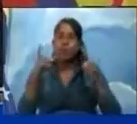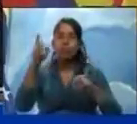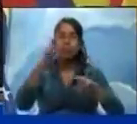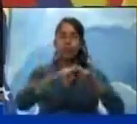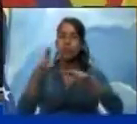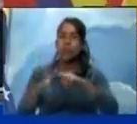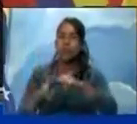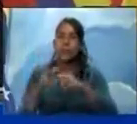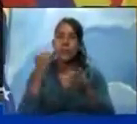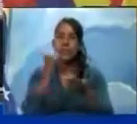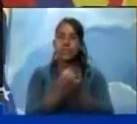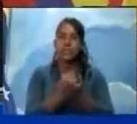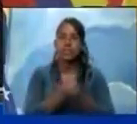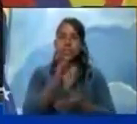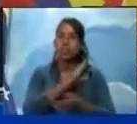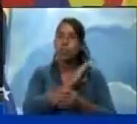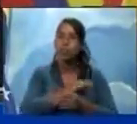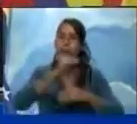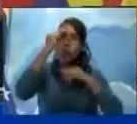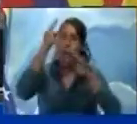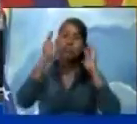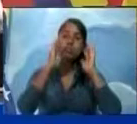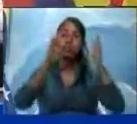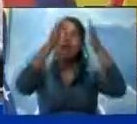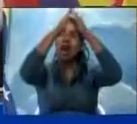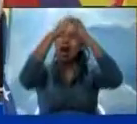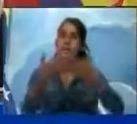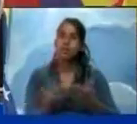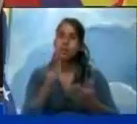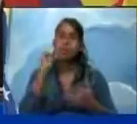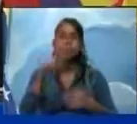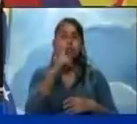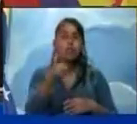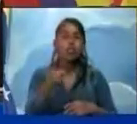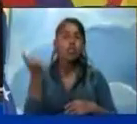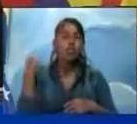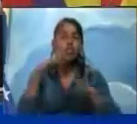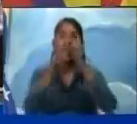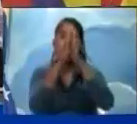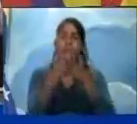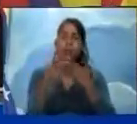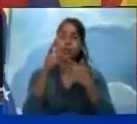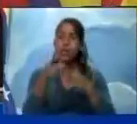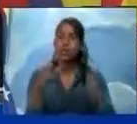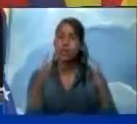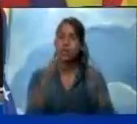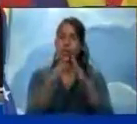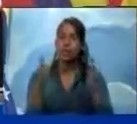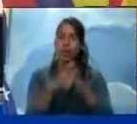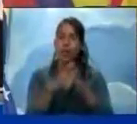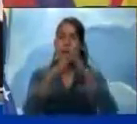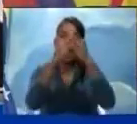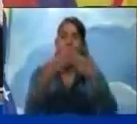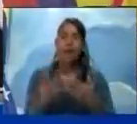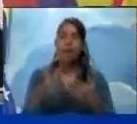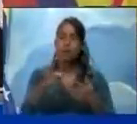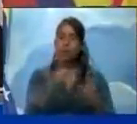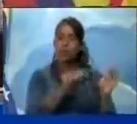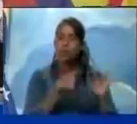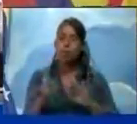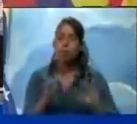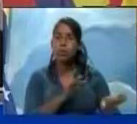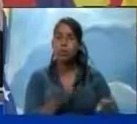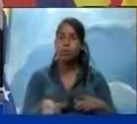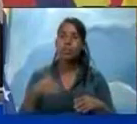y cielote. Toma en cuenta la Biblia. Si no tenías una Biblia en tu casa, abre tu